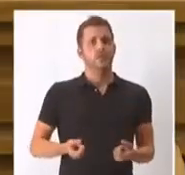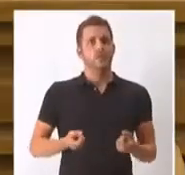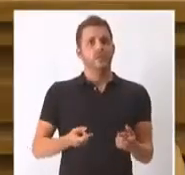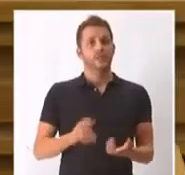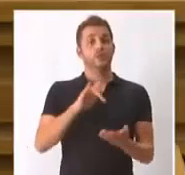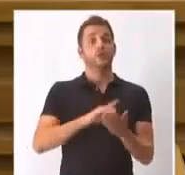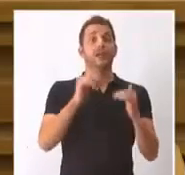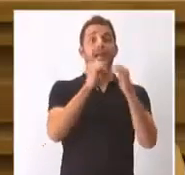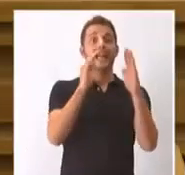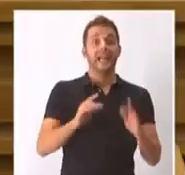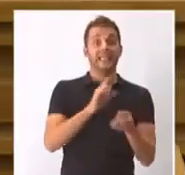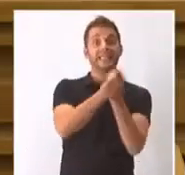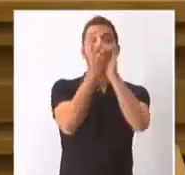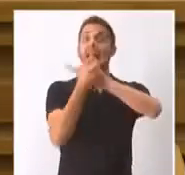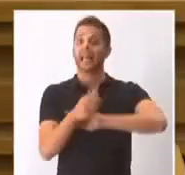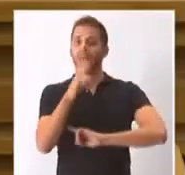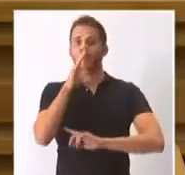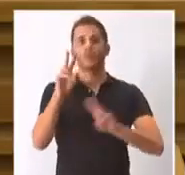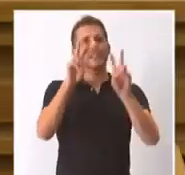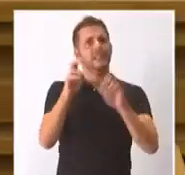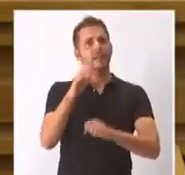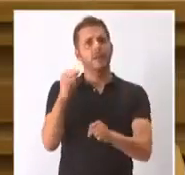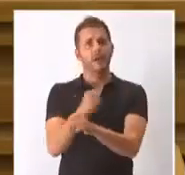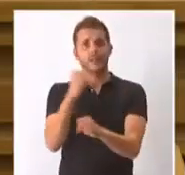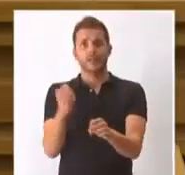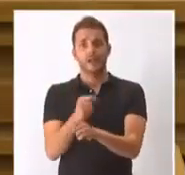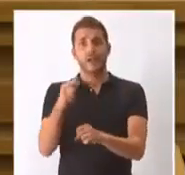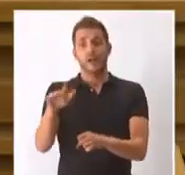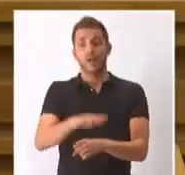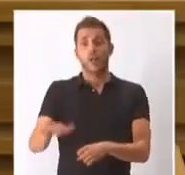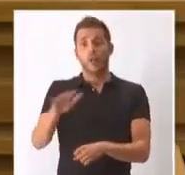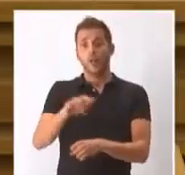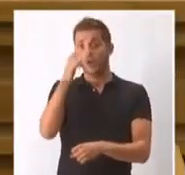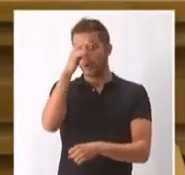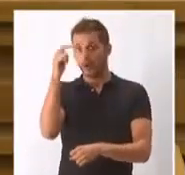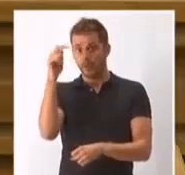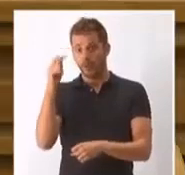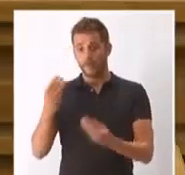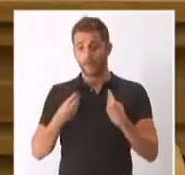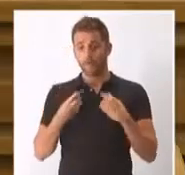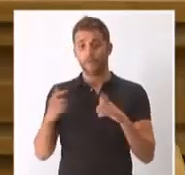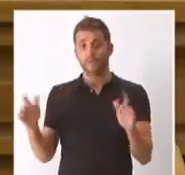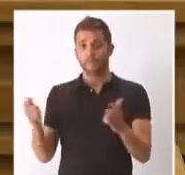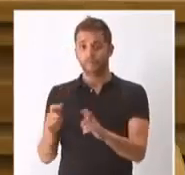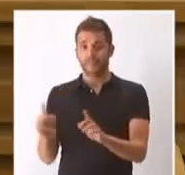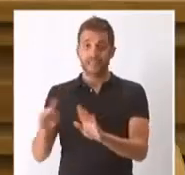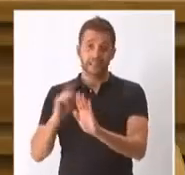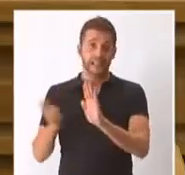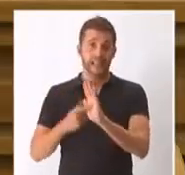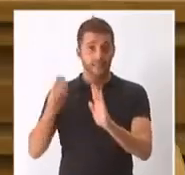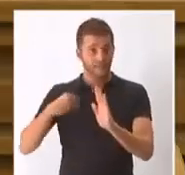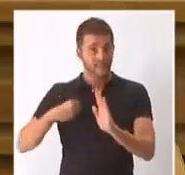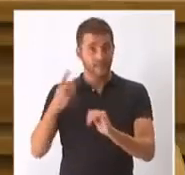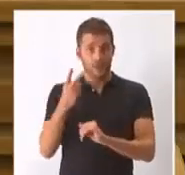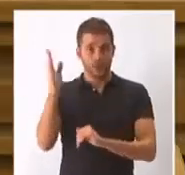residencia habitual por motivos laborales a un municipio de los incluidos en las zonas escasamente pobladas de acuerdo con la misma ley